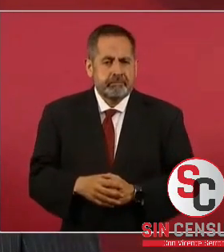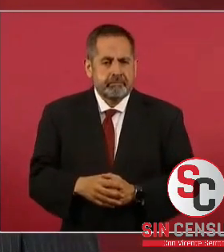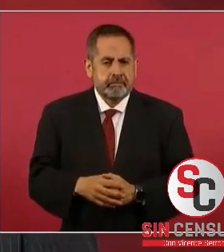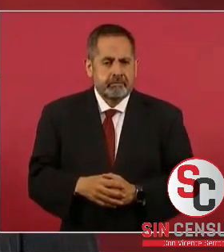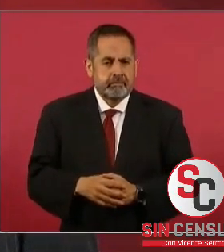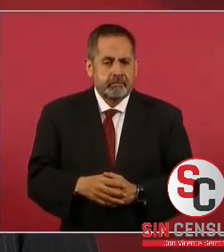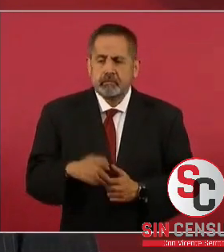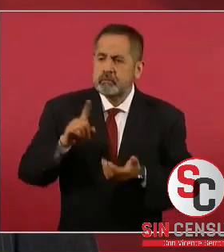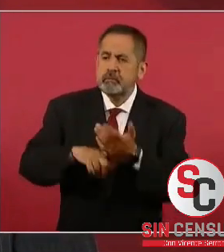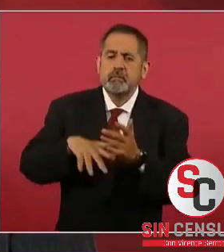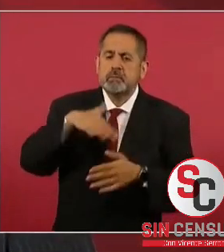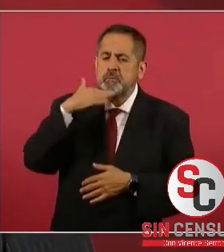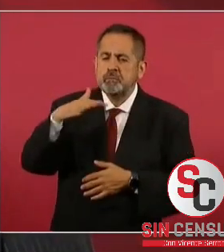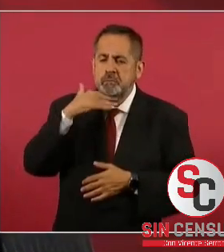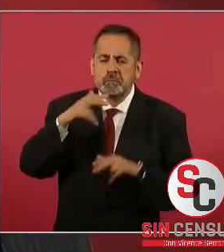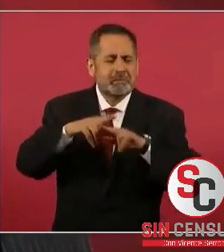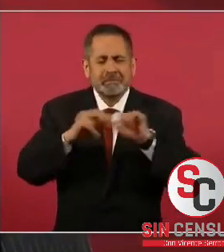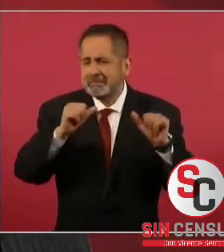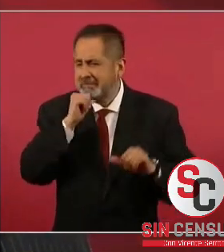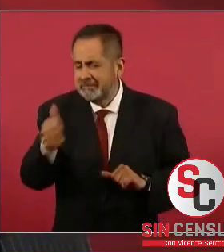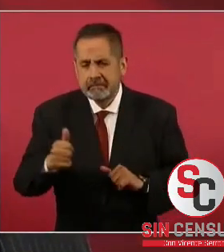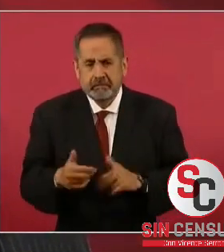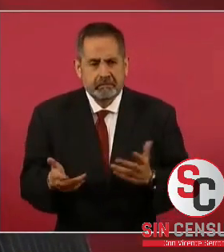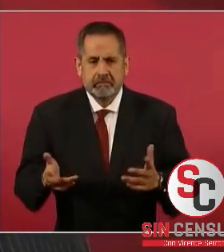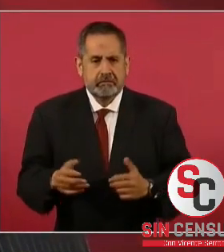Porque no hay corrupción.